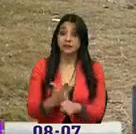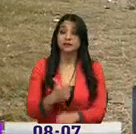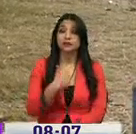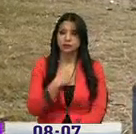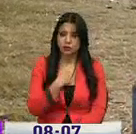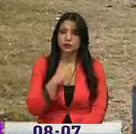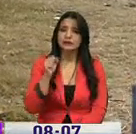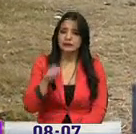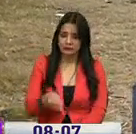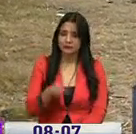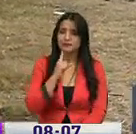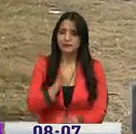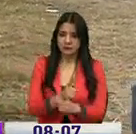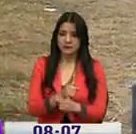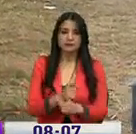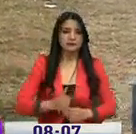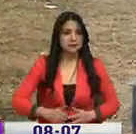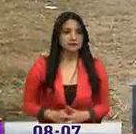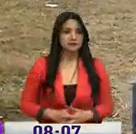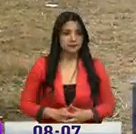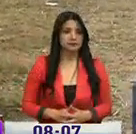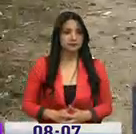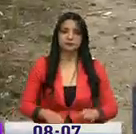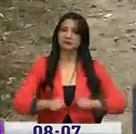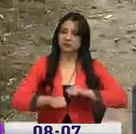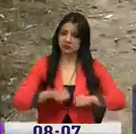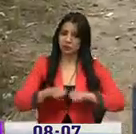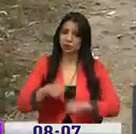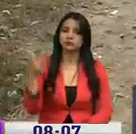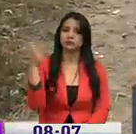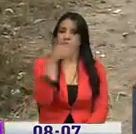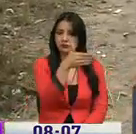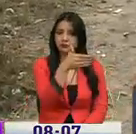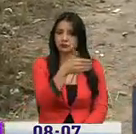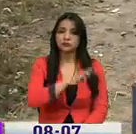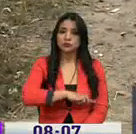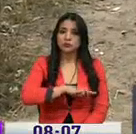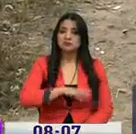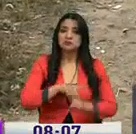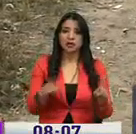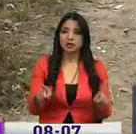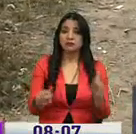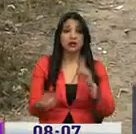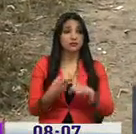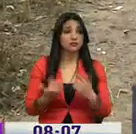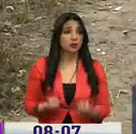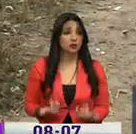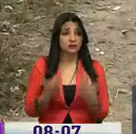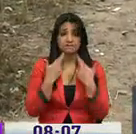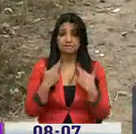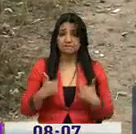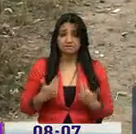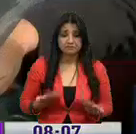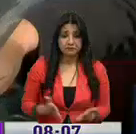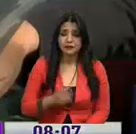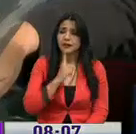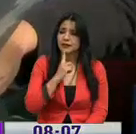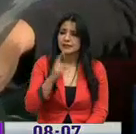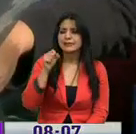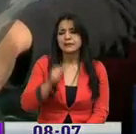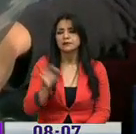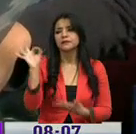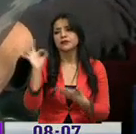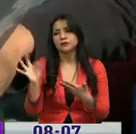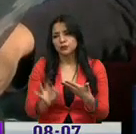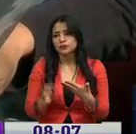he participado haciendo la gestión, pero lastimosamente todo ha sido infructuoso. Nos dicen siempre que es el presupuesto